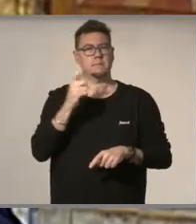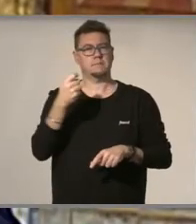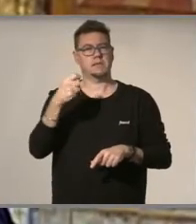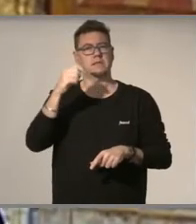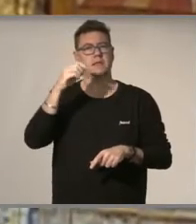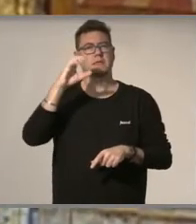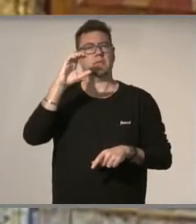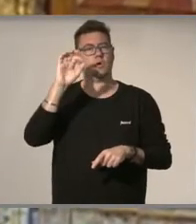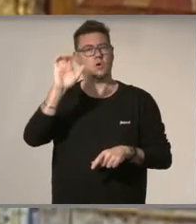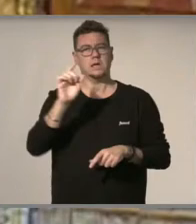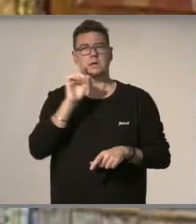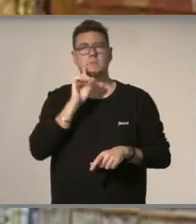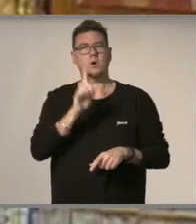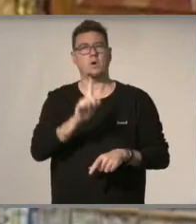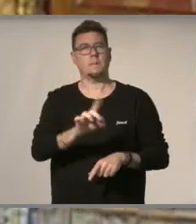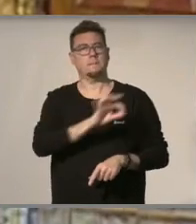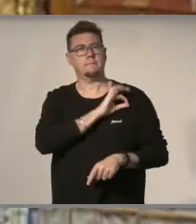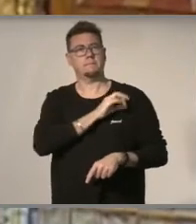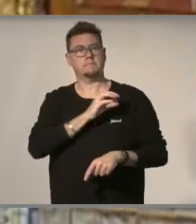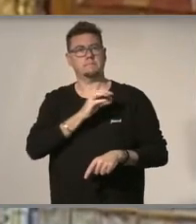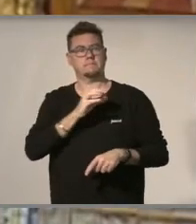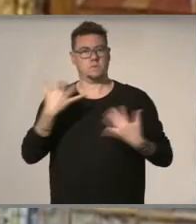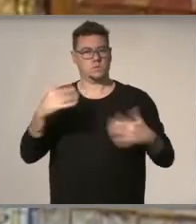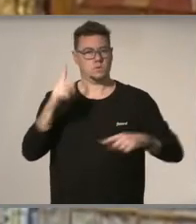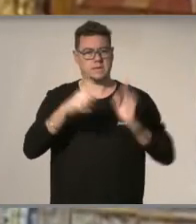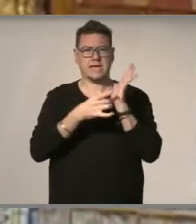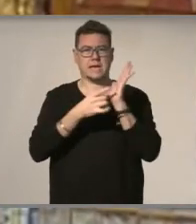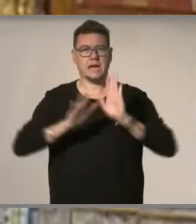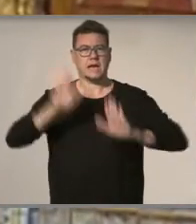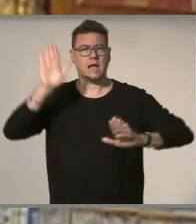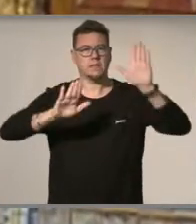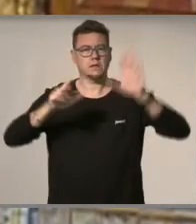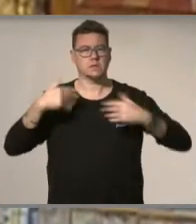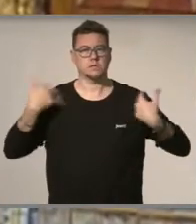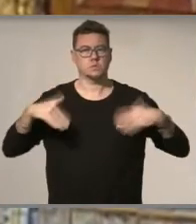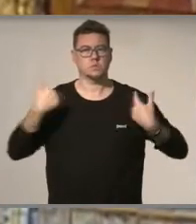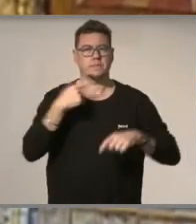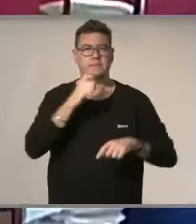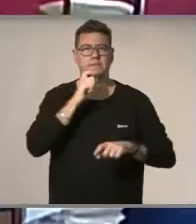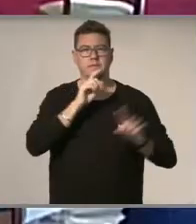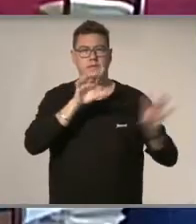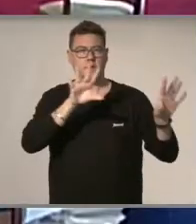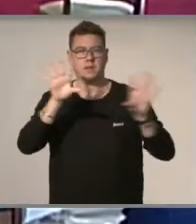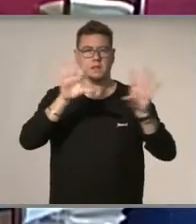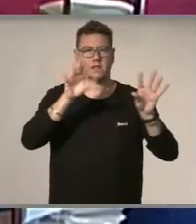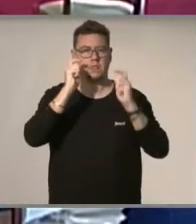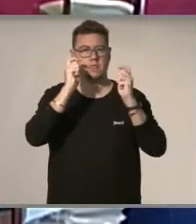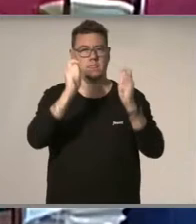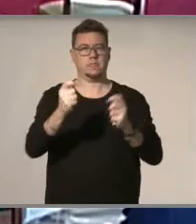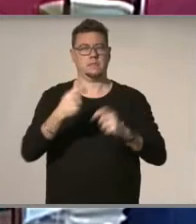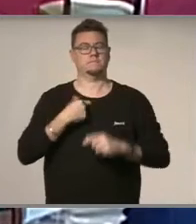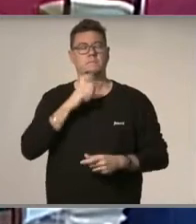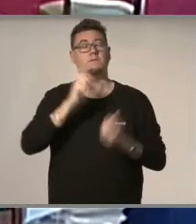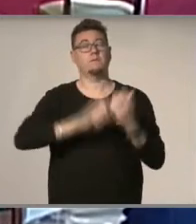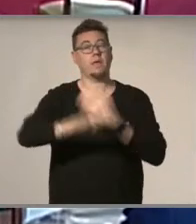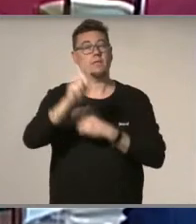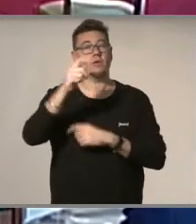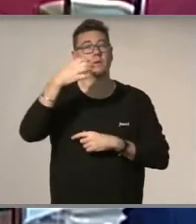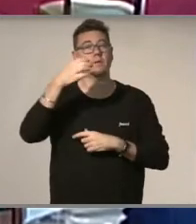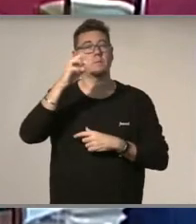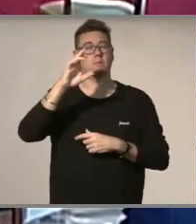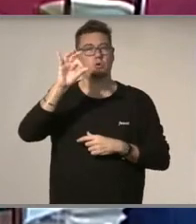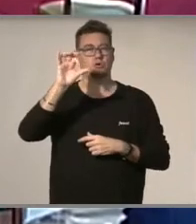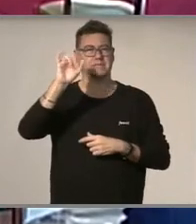fallo, que no siempre es fácil por la calidad de las candidaturas que suelen presentarse. La Fundación Broseta con este premio